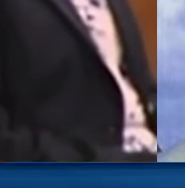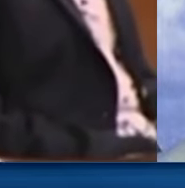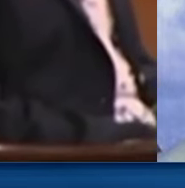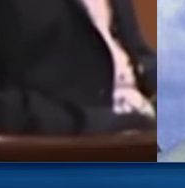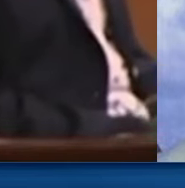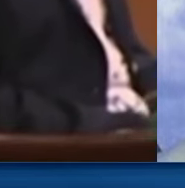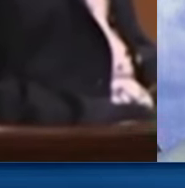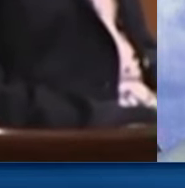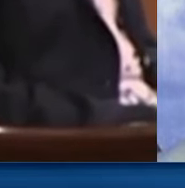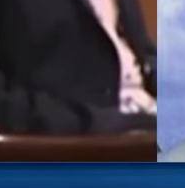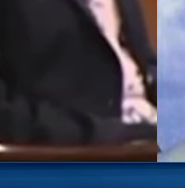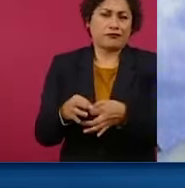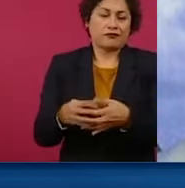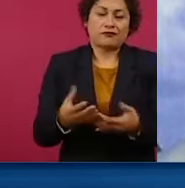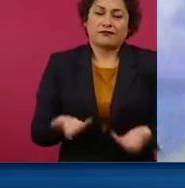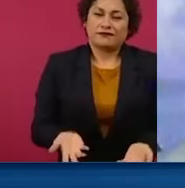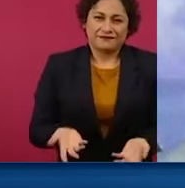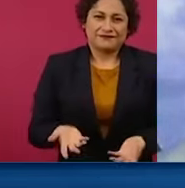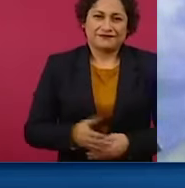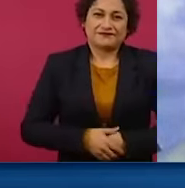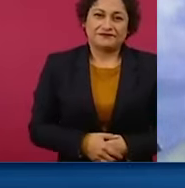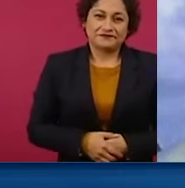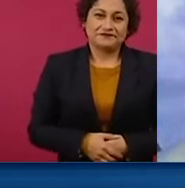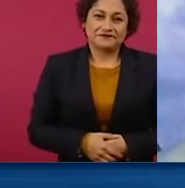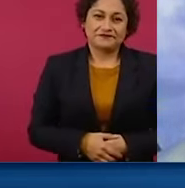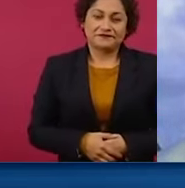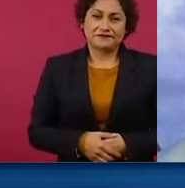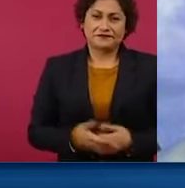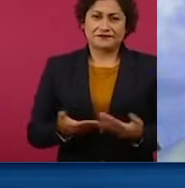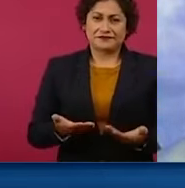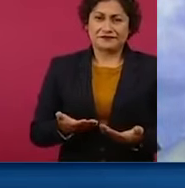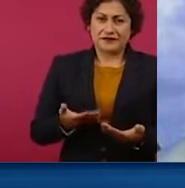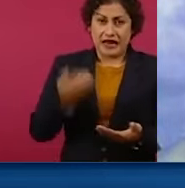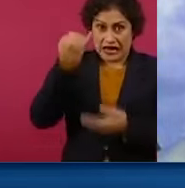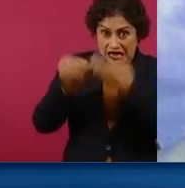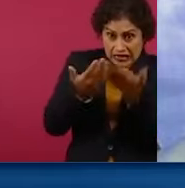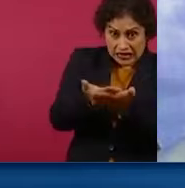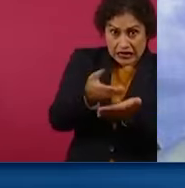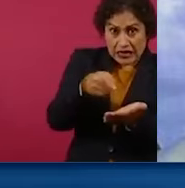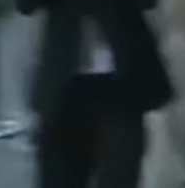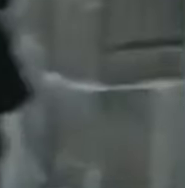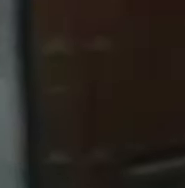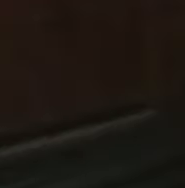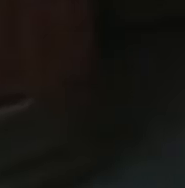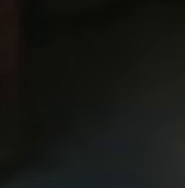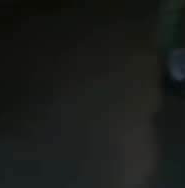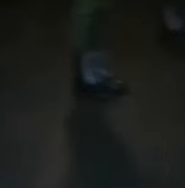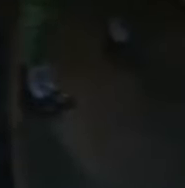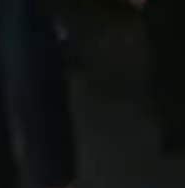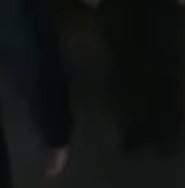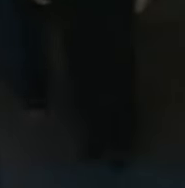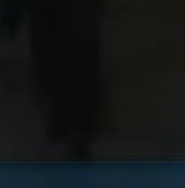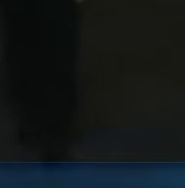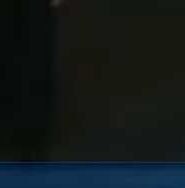Judicial Federal, sin duda es un golpe a la democracia mexicana. ¿Va a México camino a